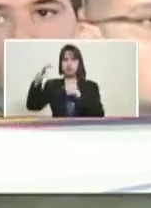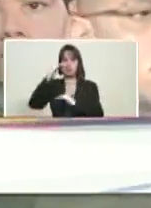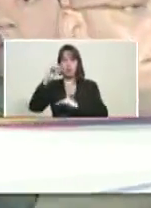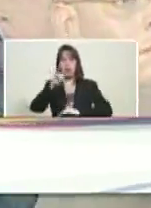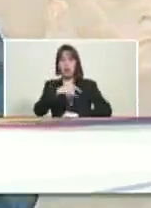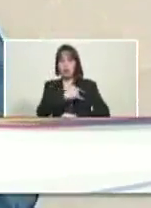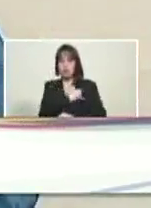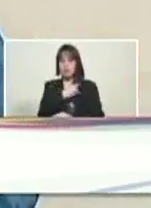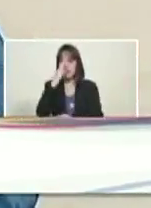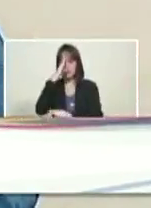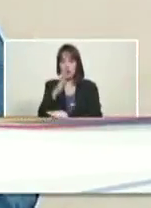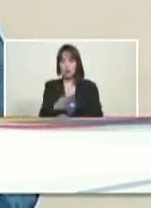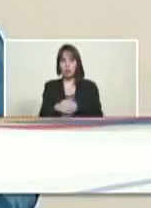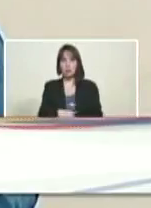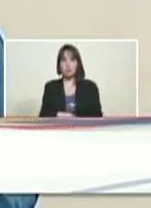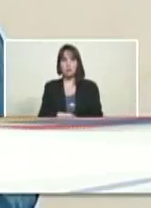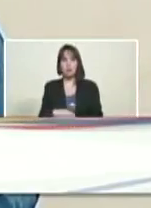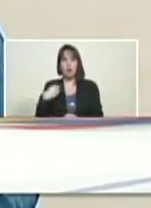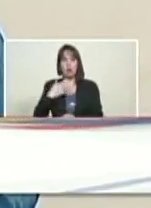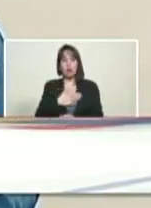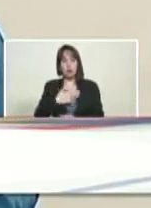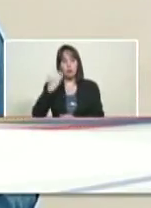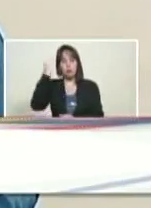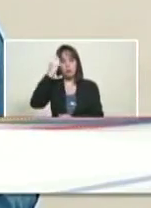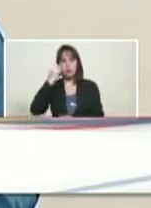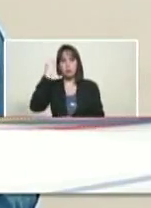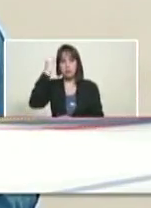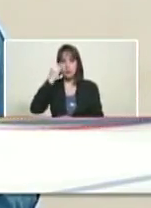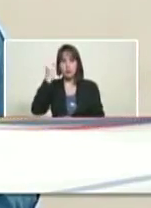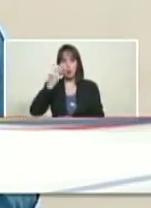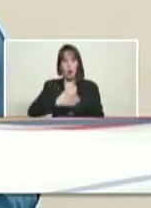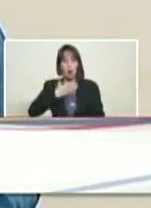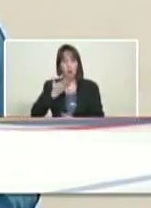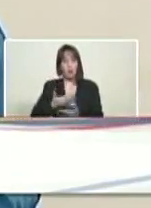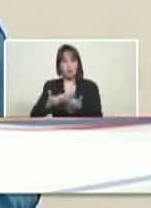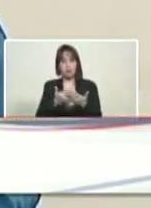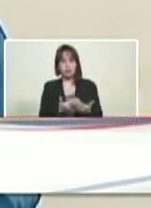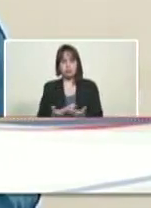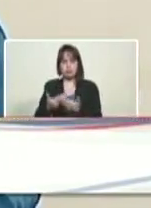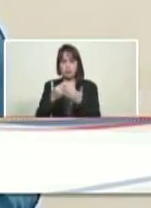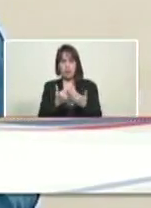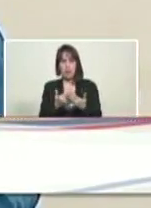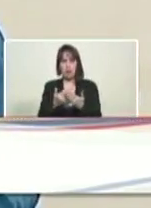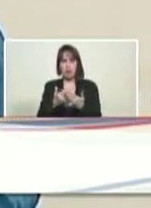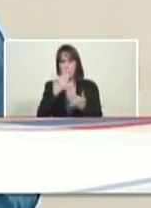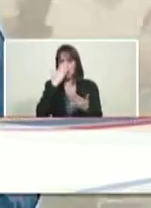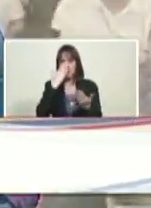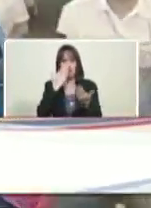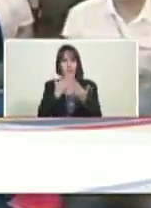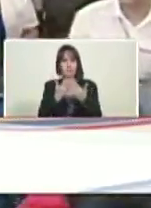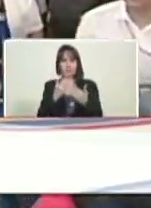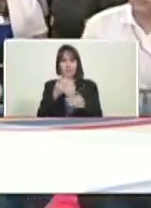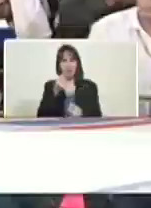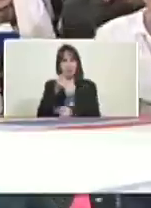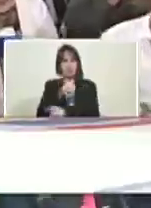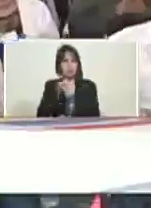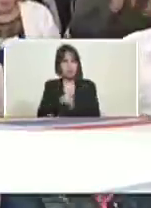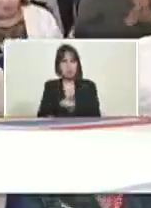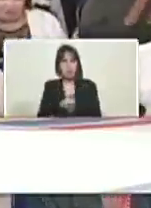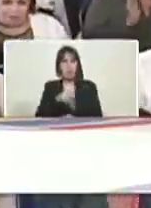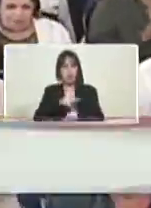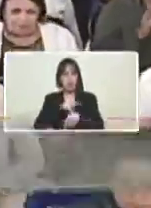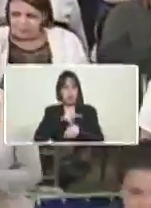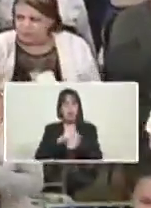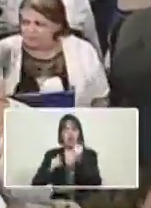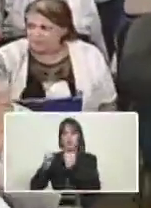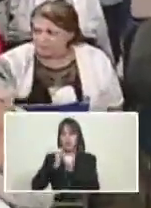de manera directa. Yo creo que pueden pasar a estudiar pediatría directa, pueden pasar a